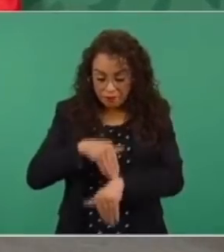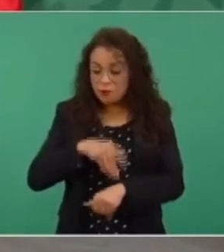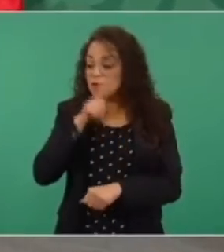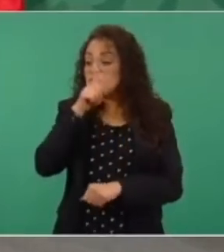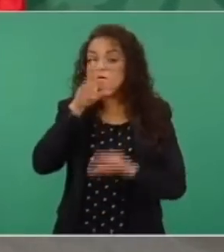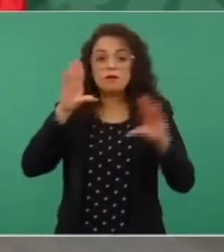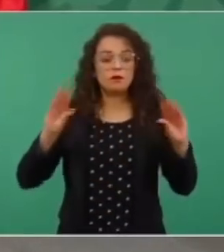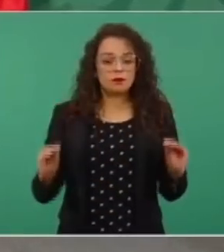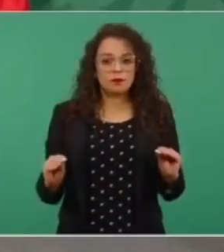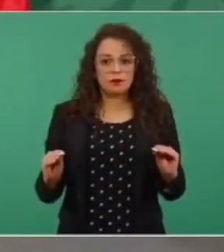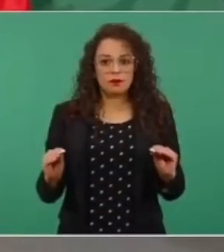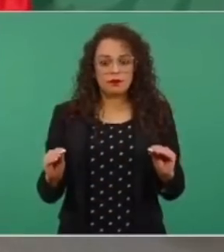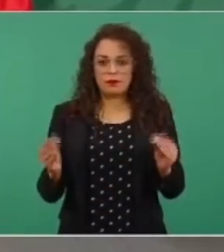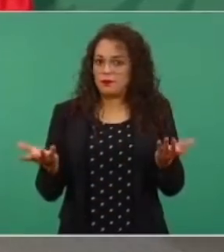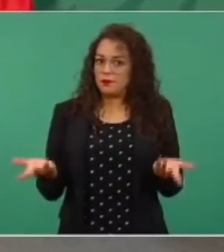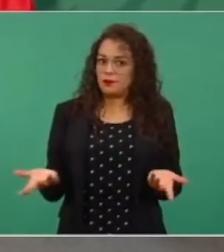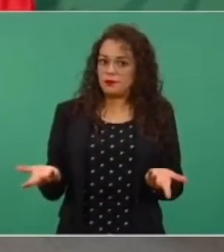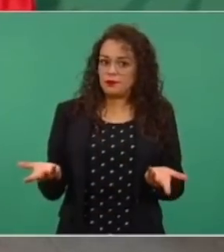Se violó